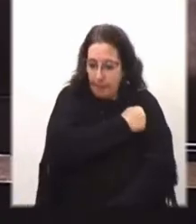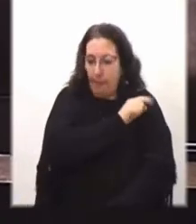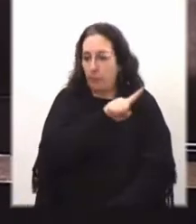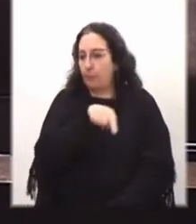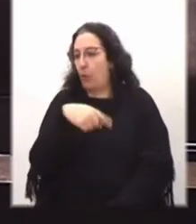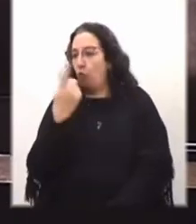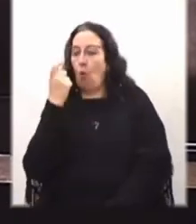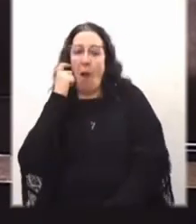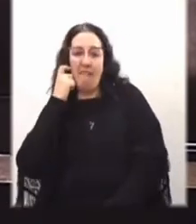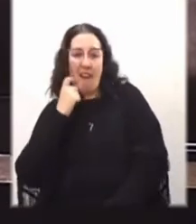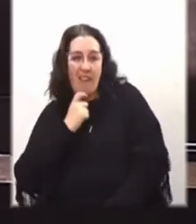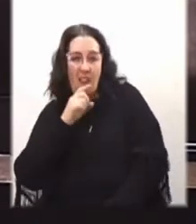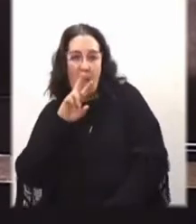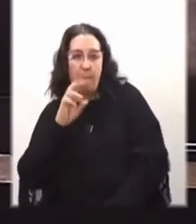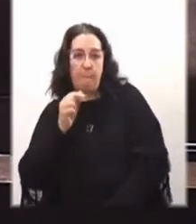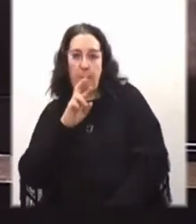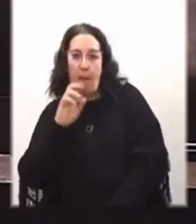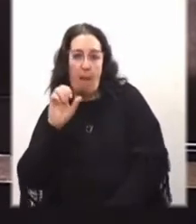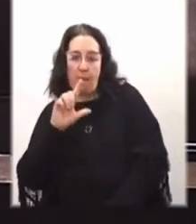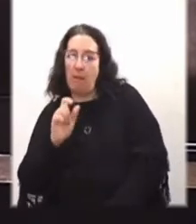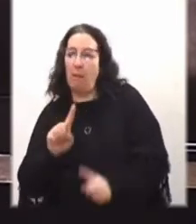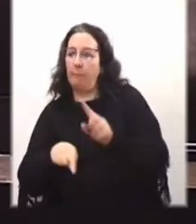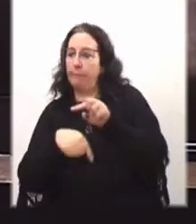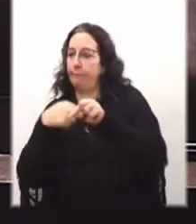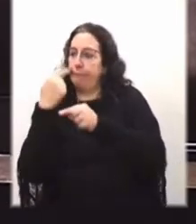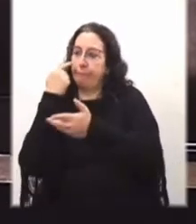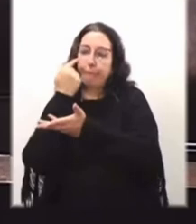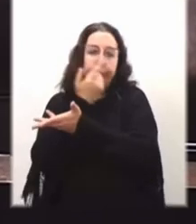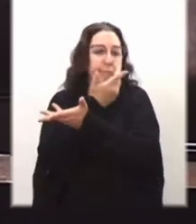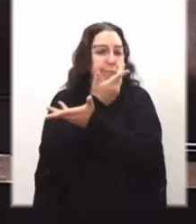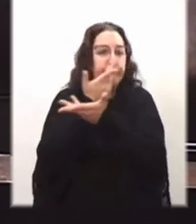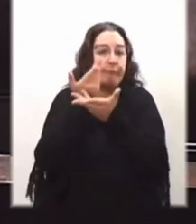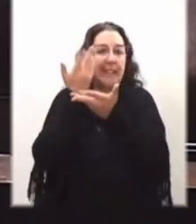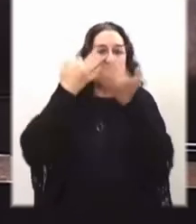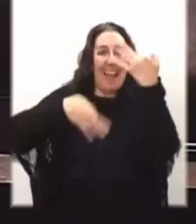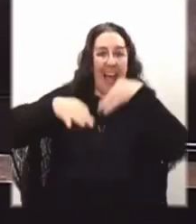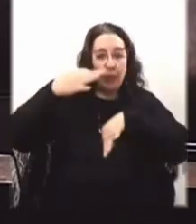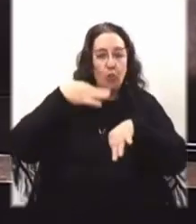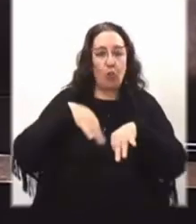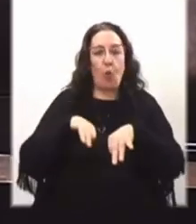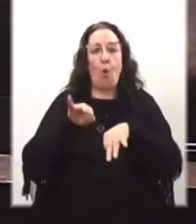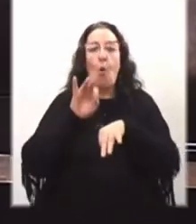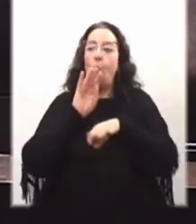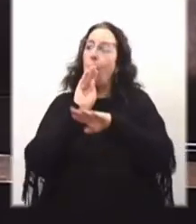Varela, muestras de teatro, muestras culturales,